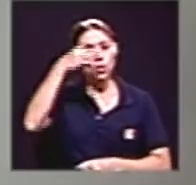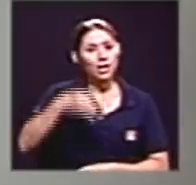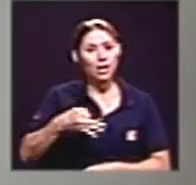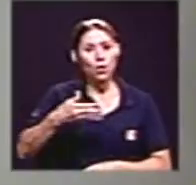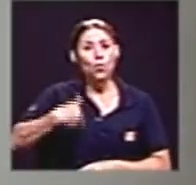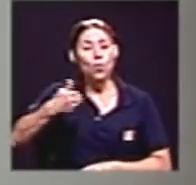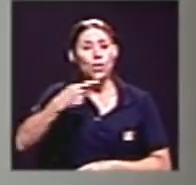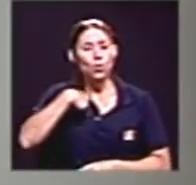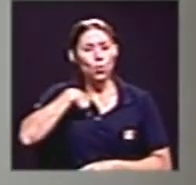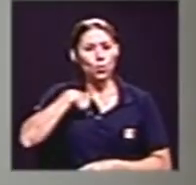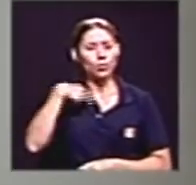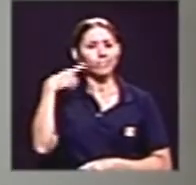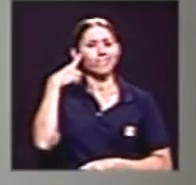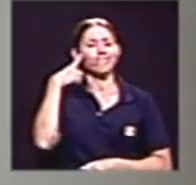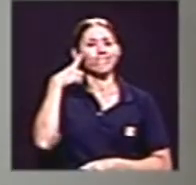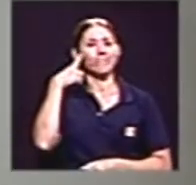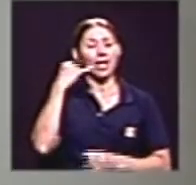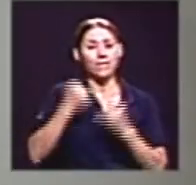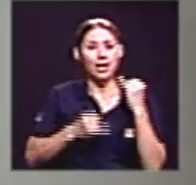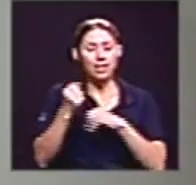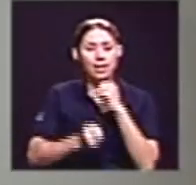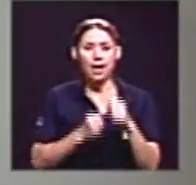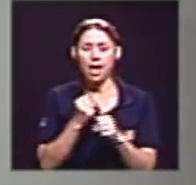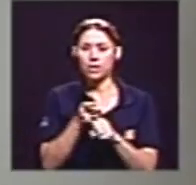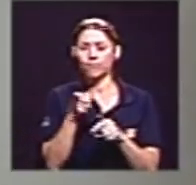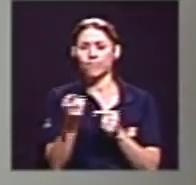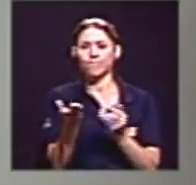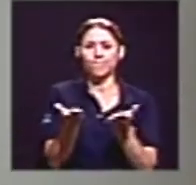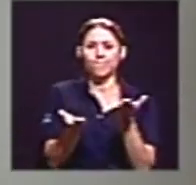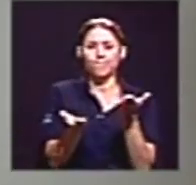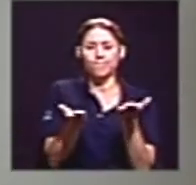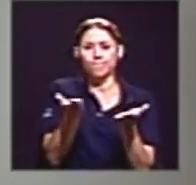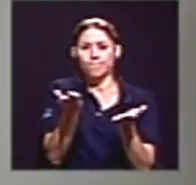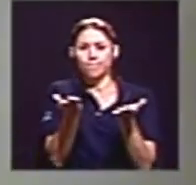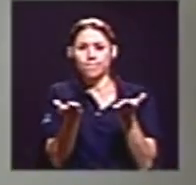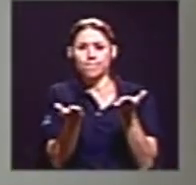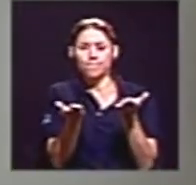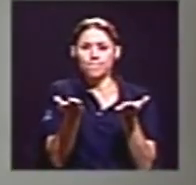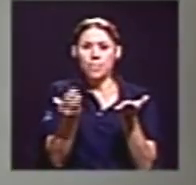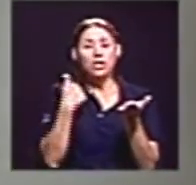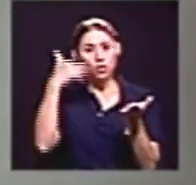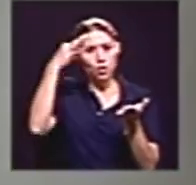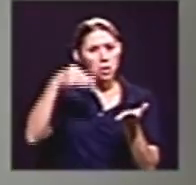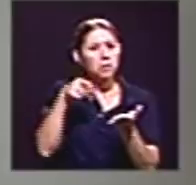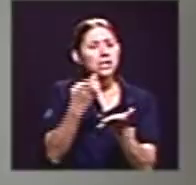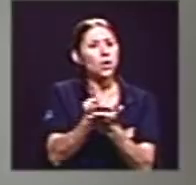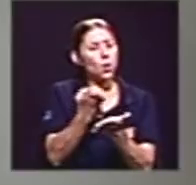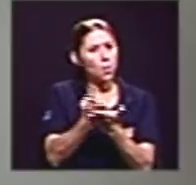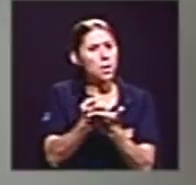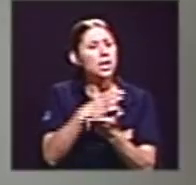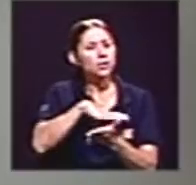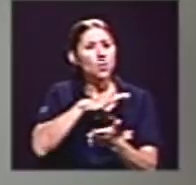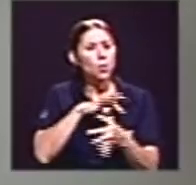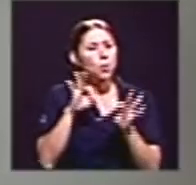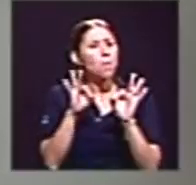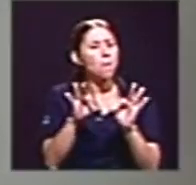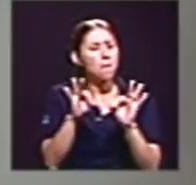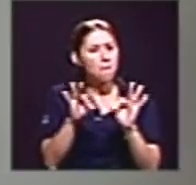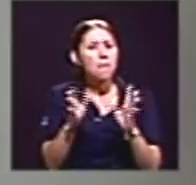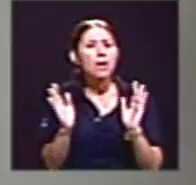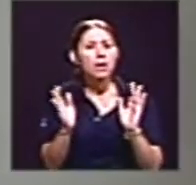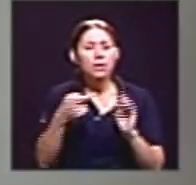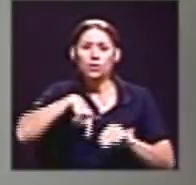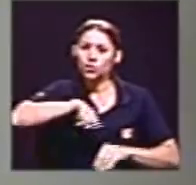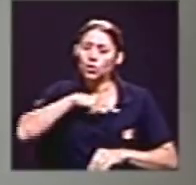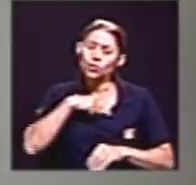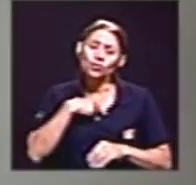uno hace el balance al finales del año, y yo creo que esta economía se comportó relativamente bien. Es decir, vamos a tener una